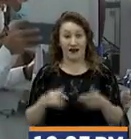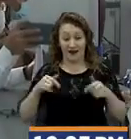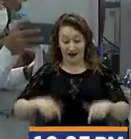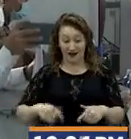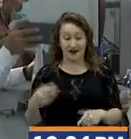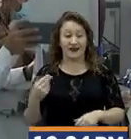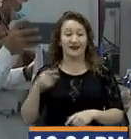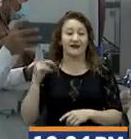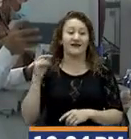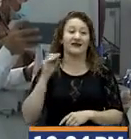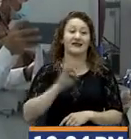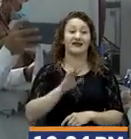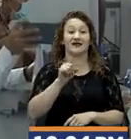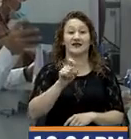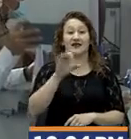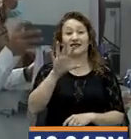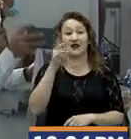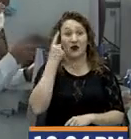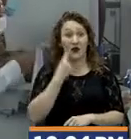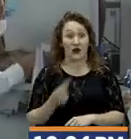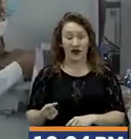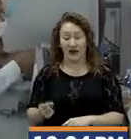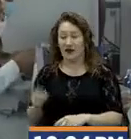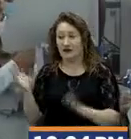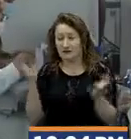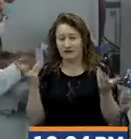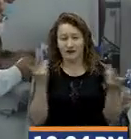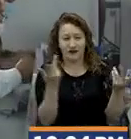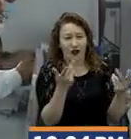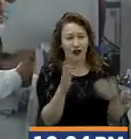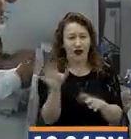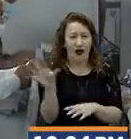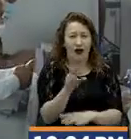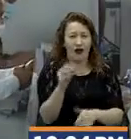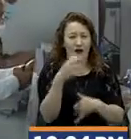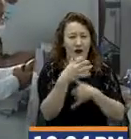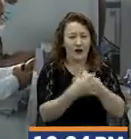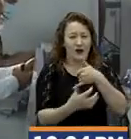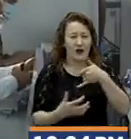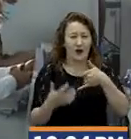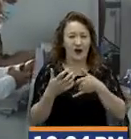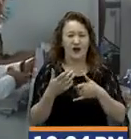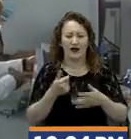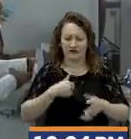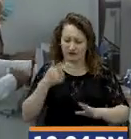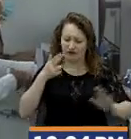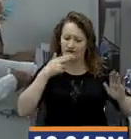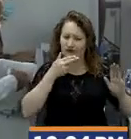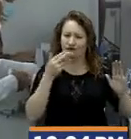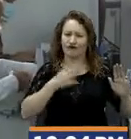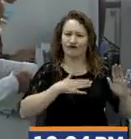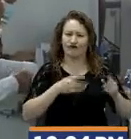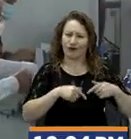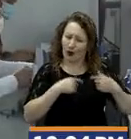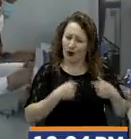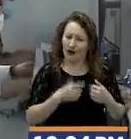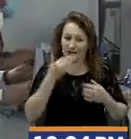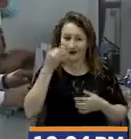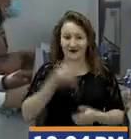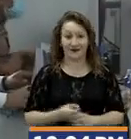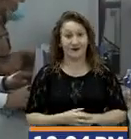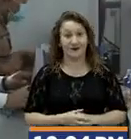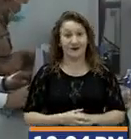los 365 días escuchándolos, desde todos los rincones de Colombia, porque ese es nuestro compromiso y lo cumplimos de corazón.